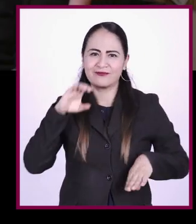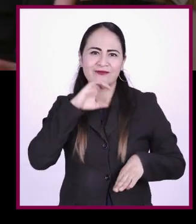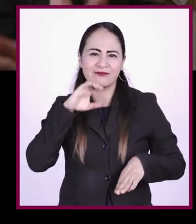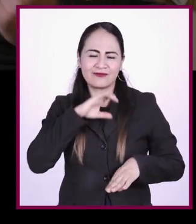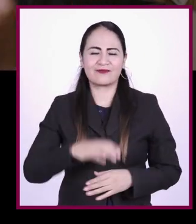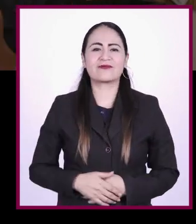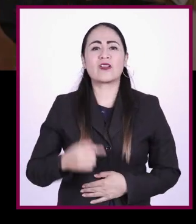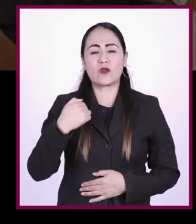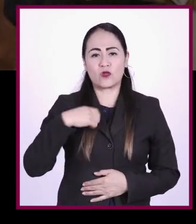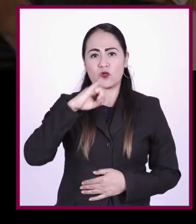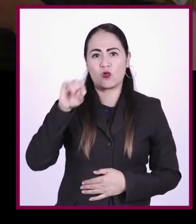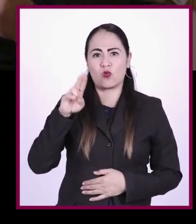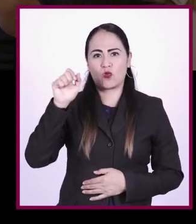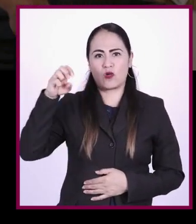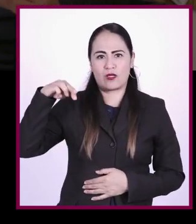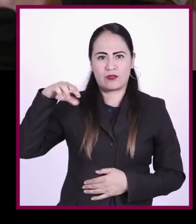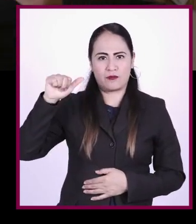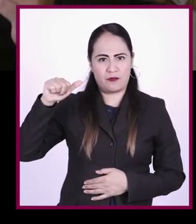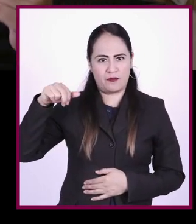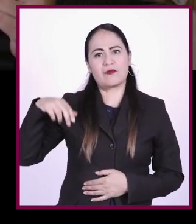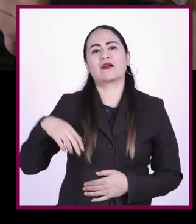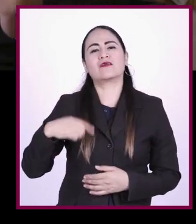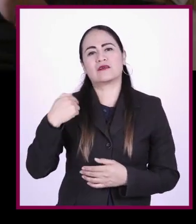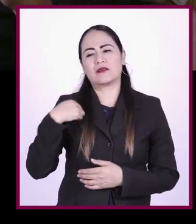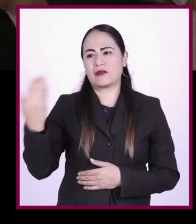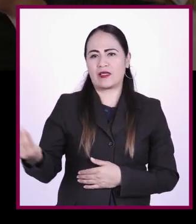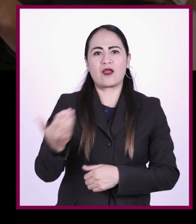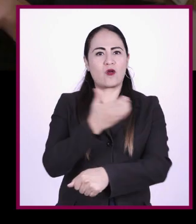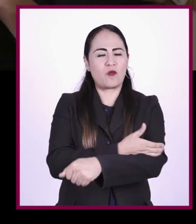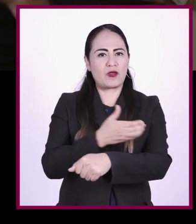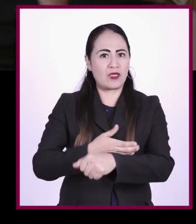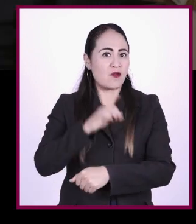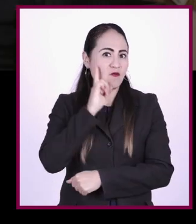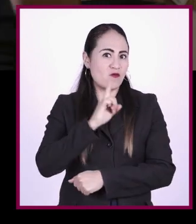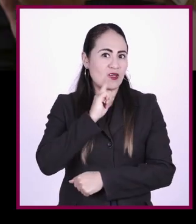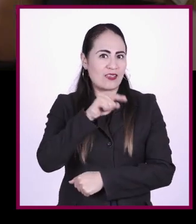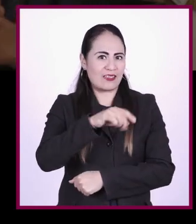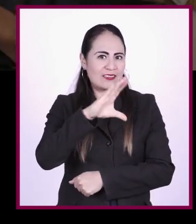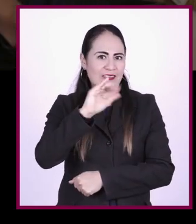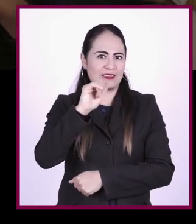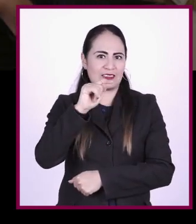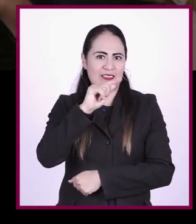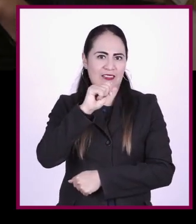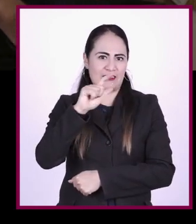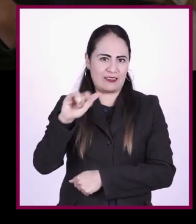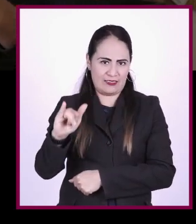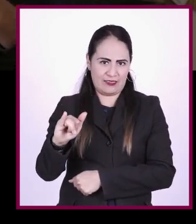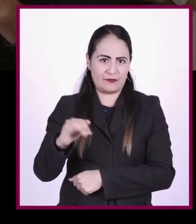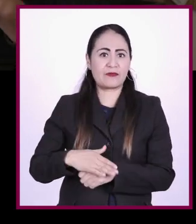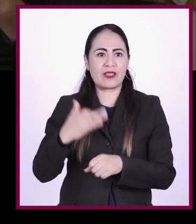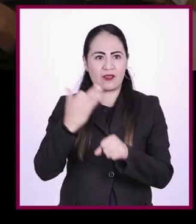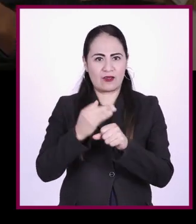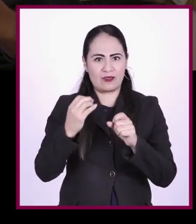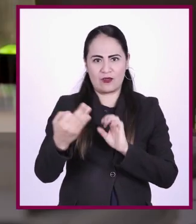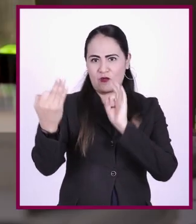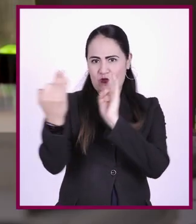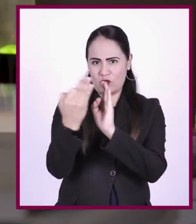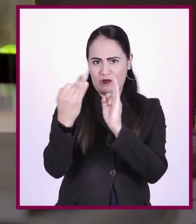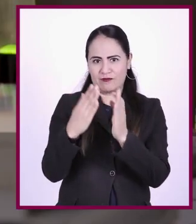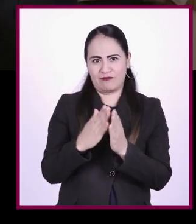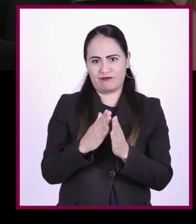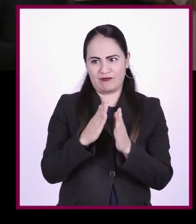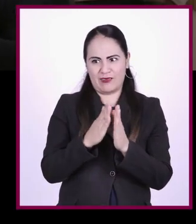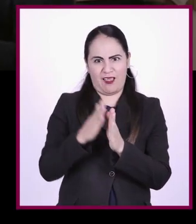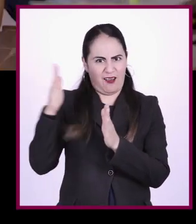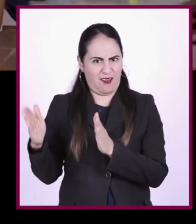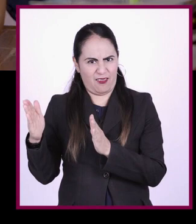ya saben, yo soy Juanma y mi compañera de este fantástico videoblog es la poderosa Citlali, que está en la pantalla de enfrente.